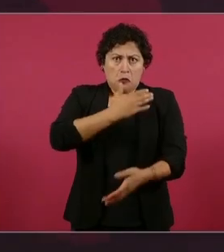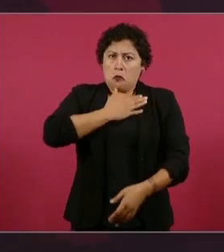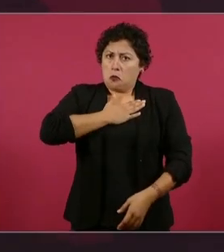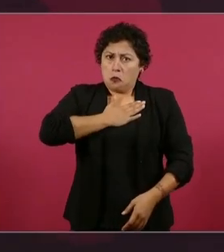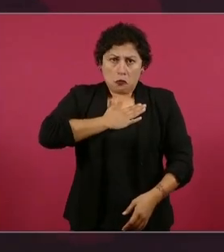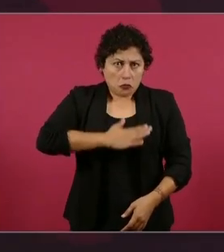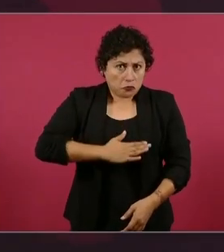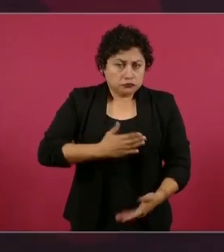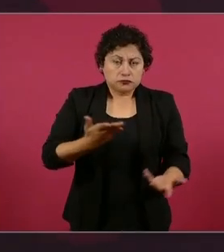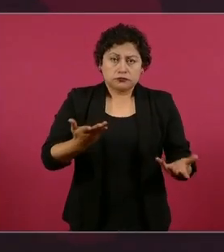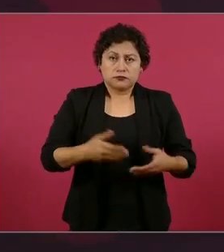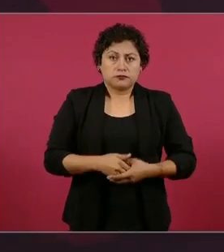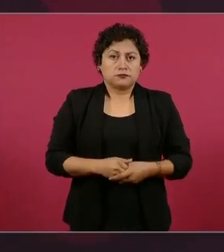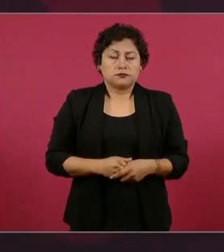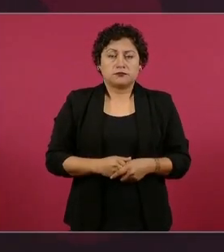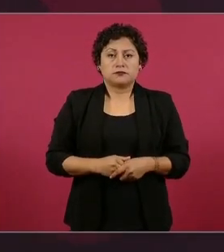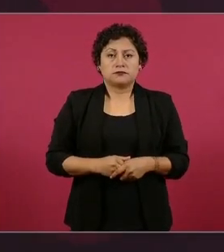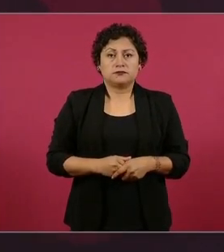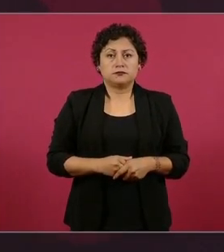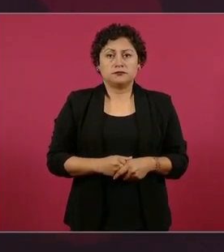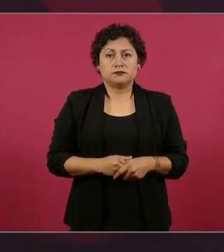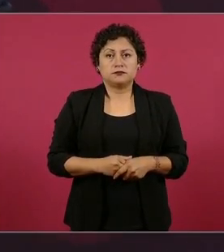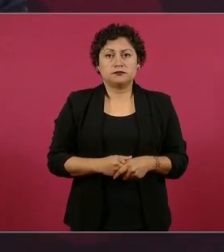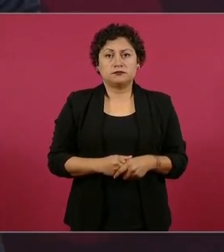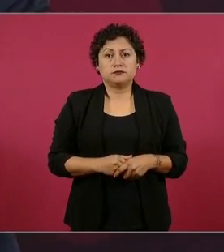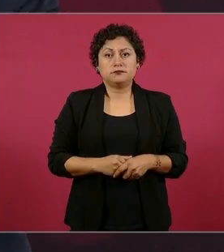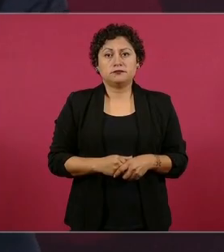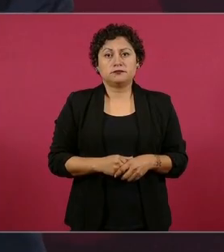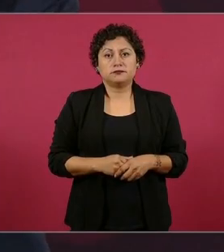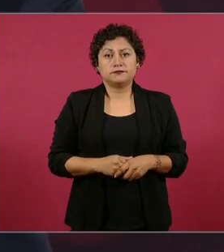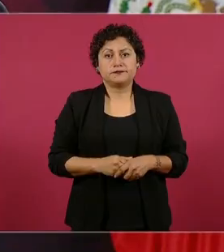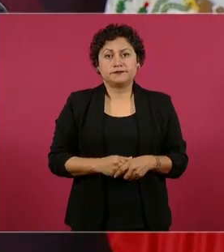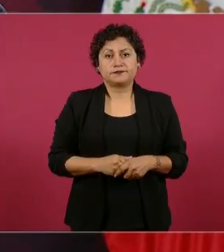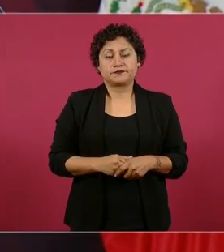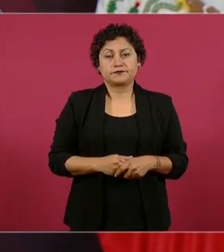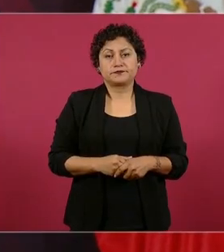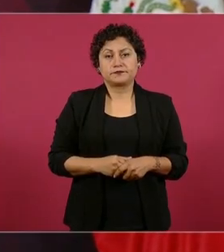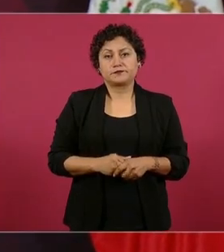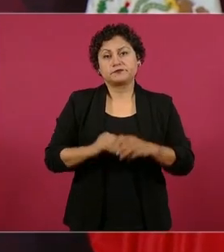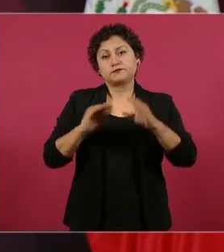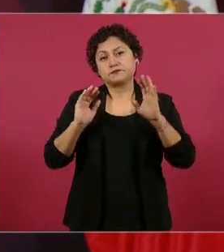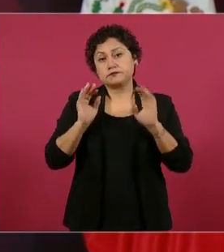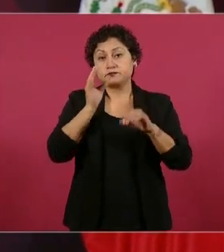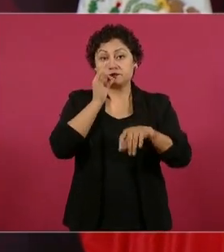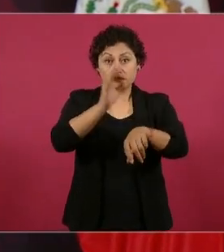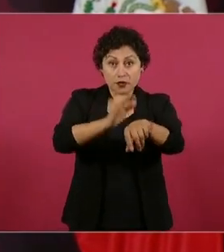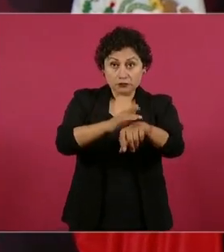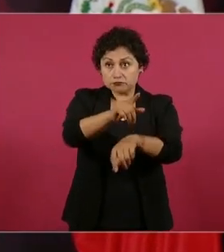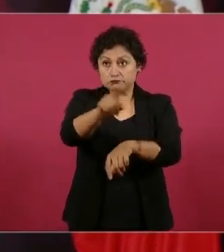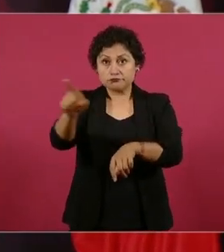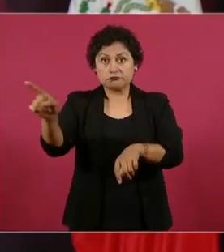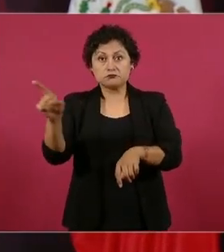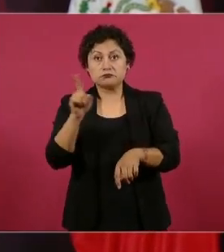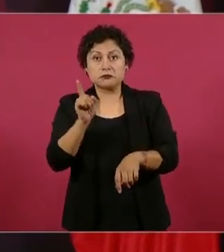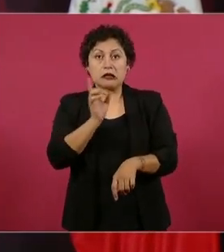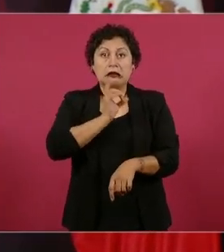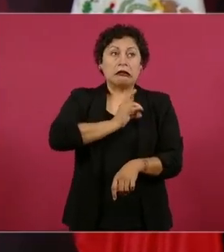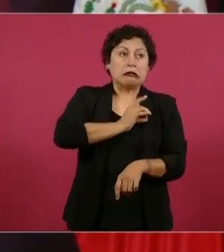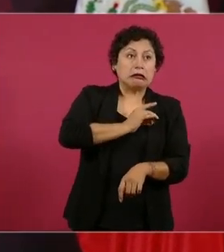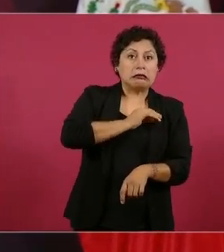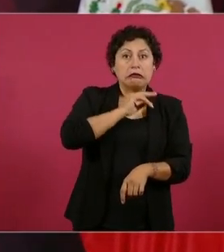y también que estén tranquilos, no se les va a reprimir,